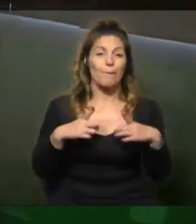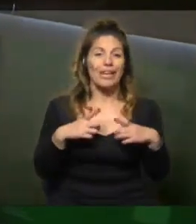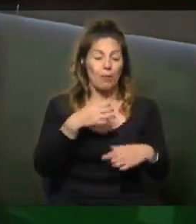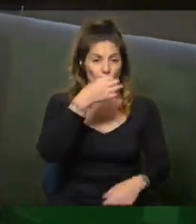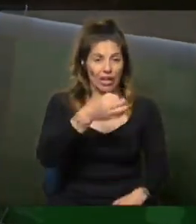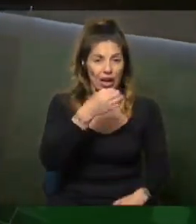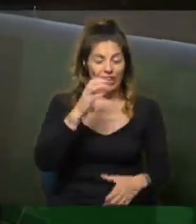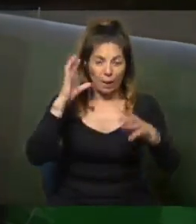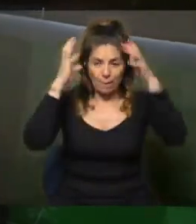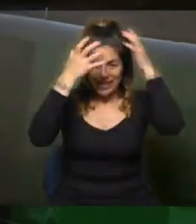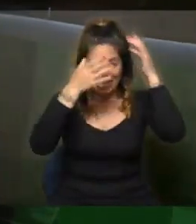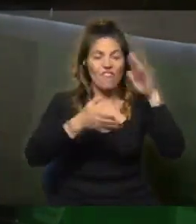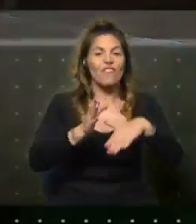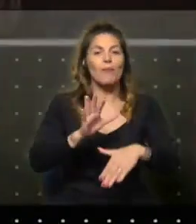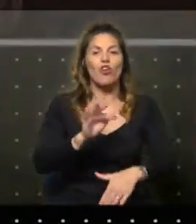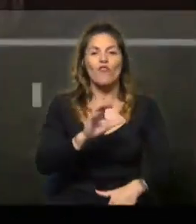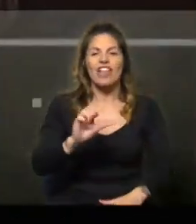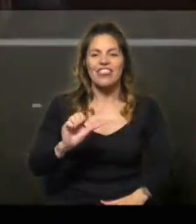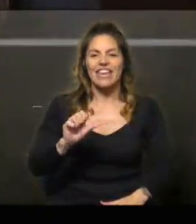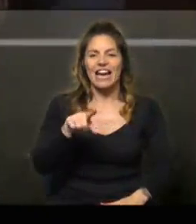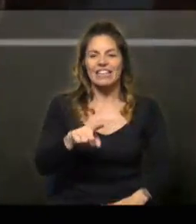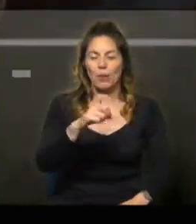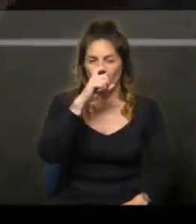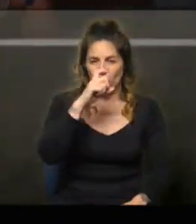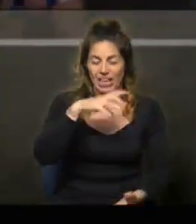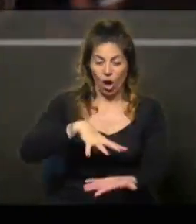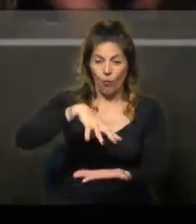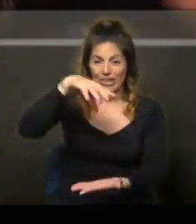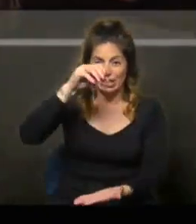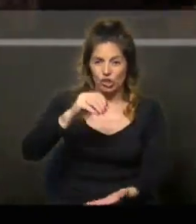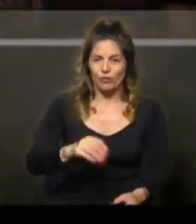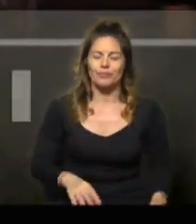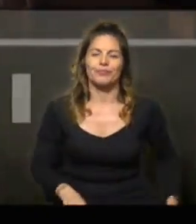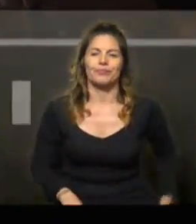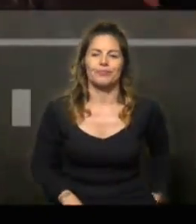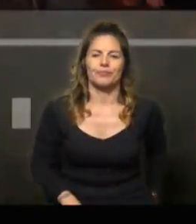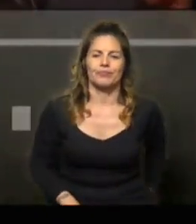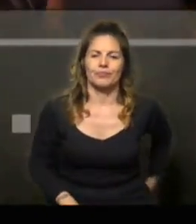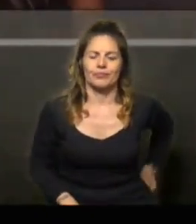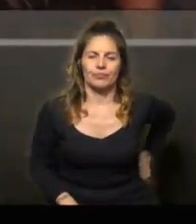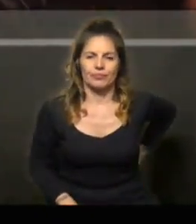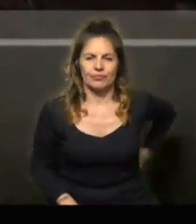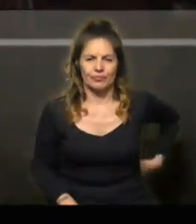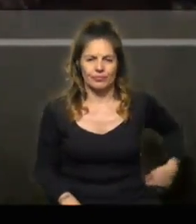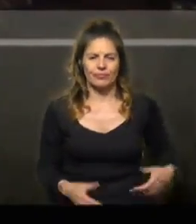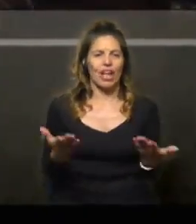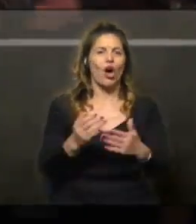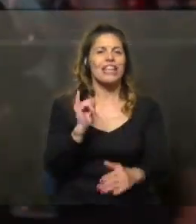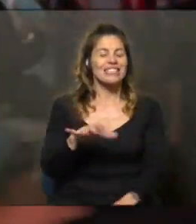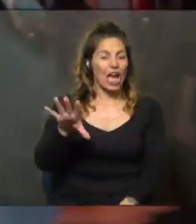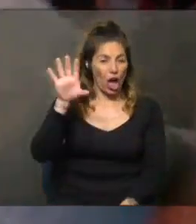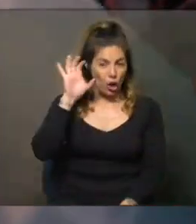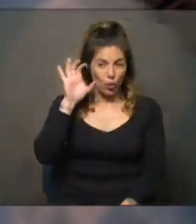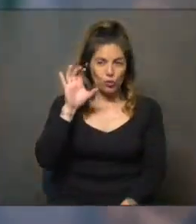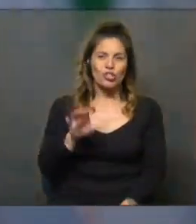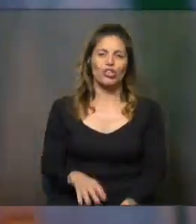Miley pero nos vamos con Fede que está en el lisco Buenos Aires Fede Cómo estás Cómo está todo por ahí Hola ma si te escucho bien hay un poco menos de